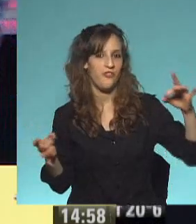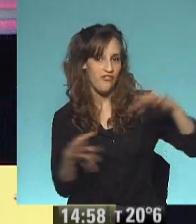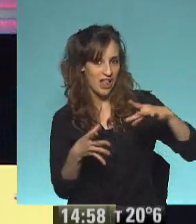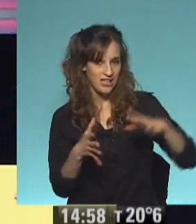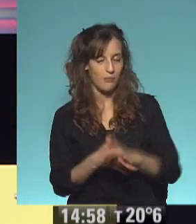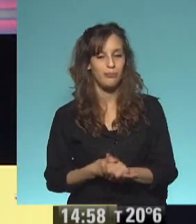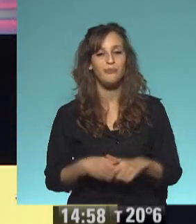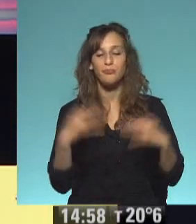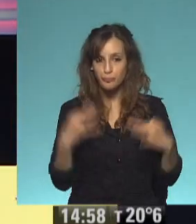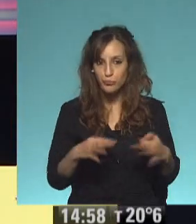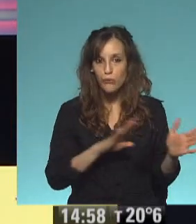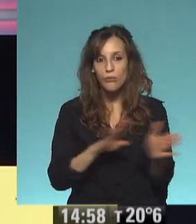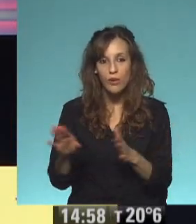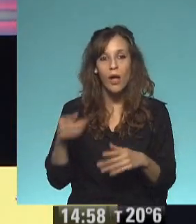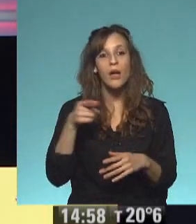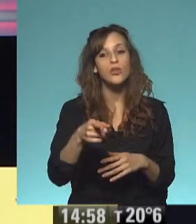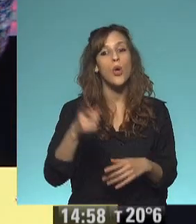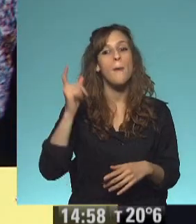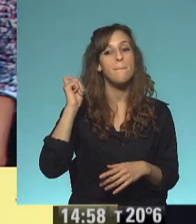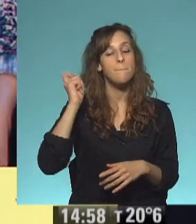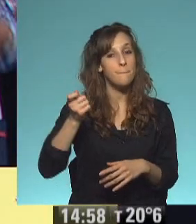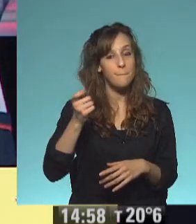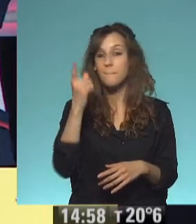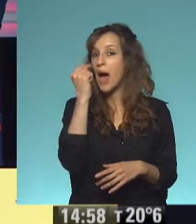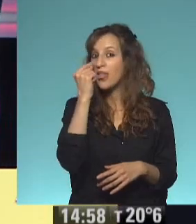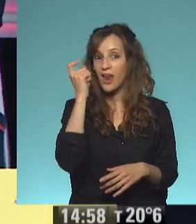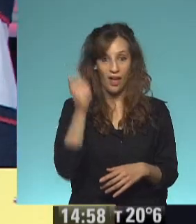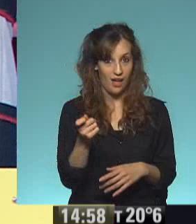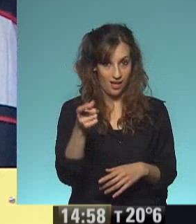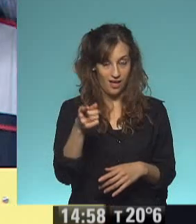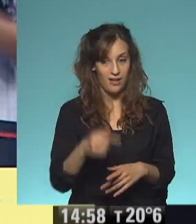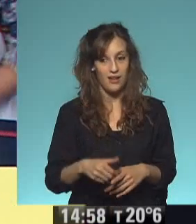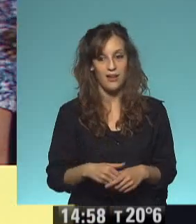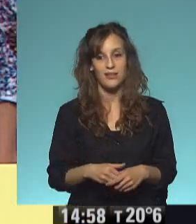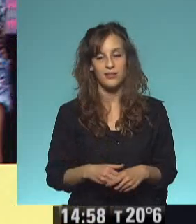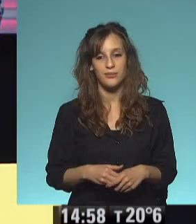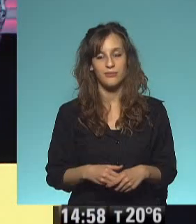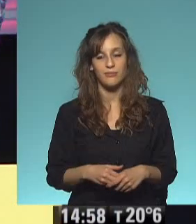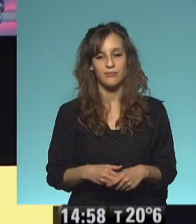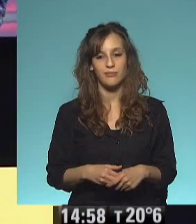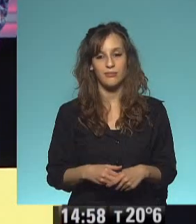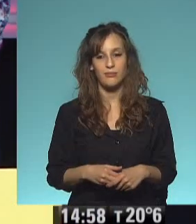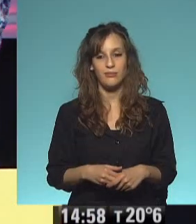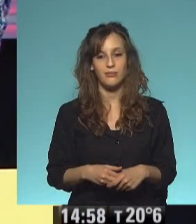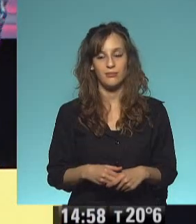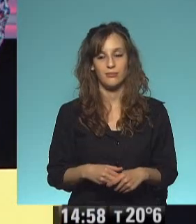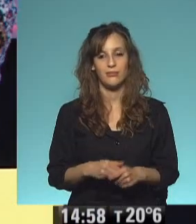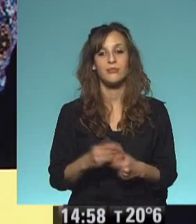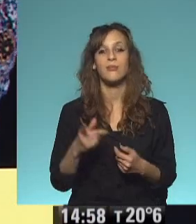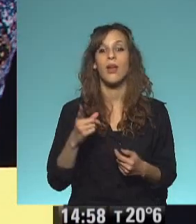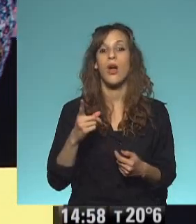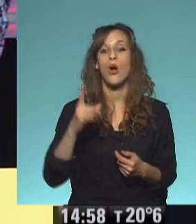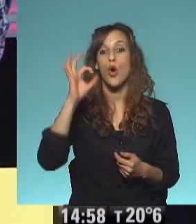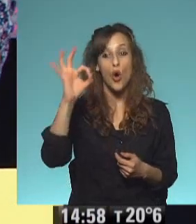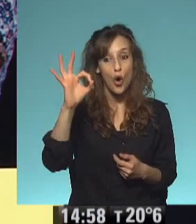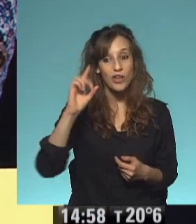tenemos. Esto es un palo. Es un palo de llorar de la risa. Palo. Bien, también terminaba con O.